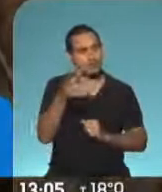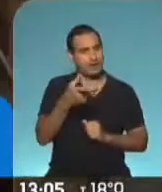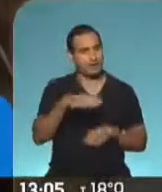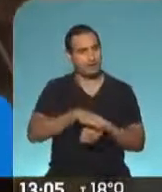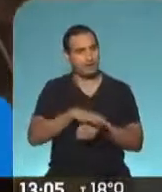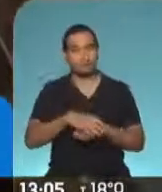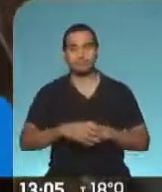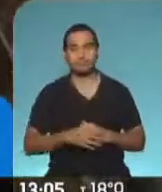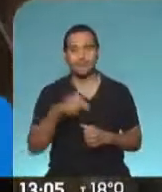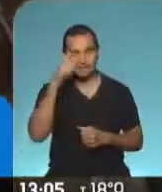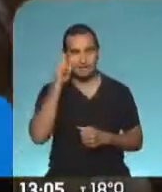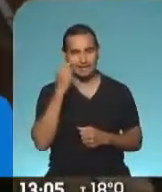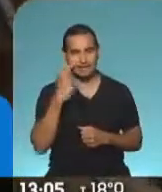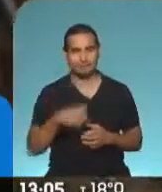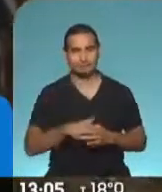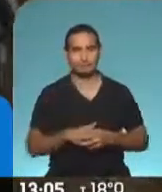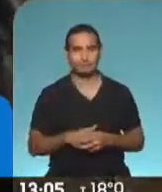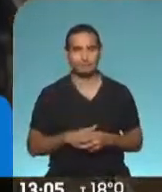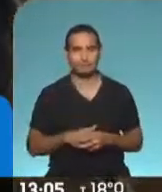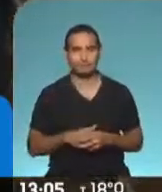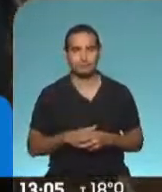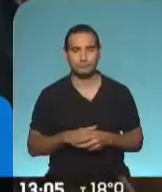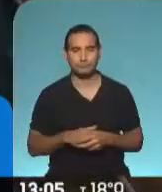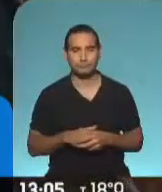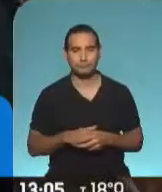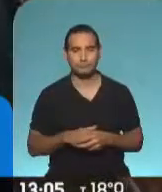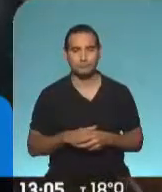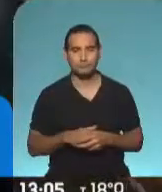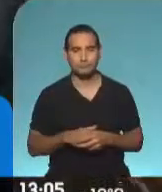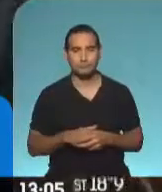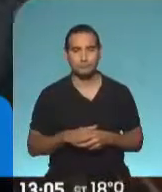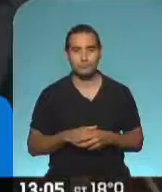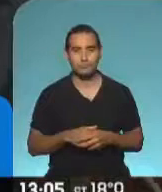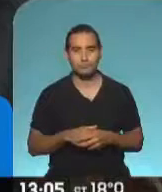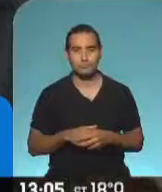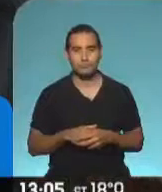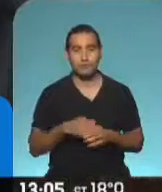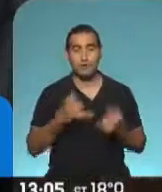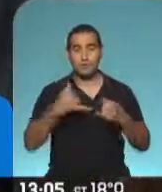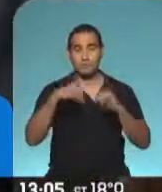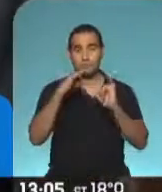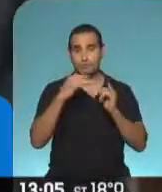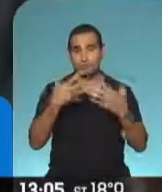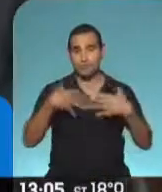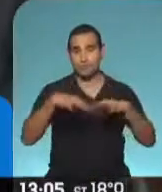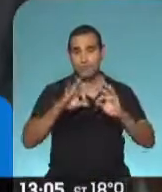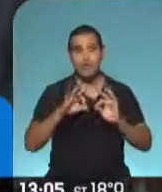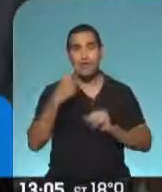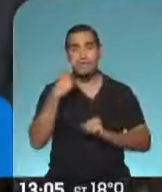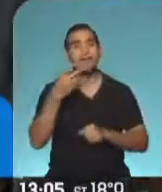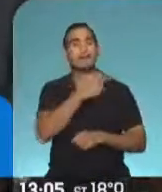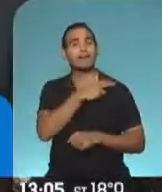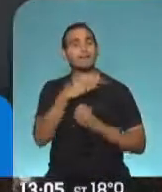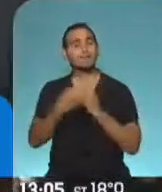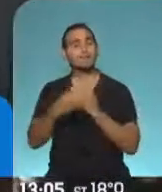habla Mario Negri, lo escuchamos. El presupuesto entero, la generalización. Que nos diga el jefe de